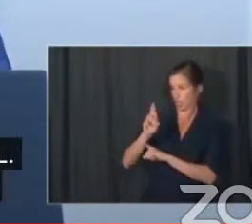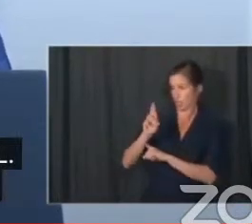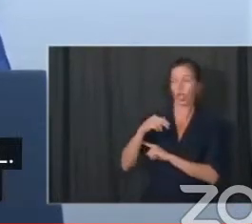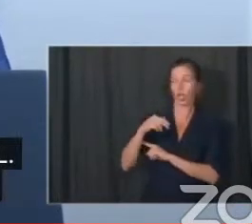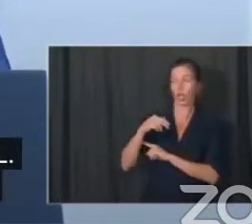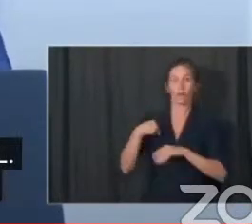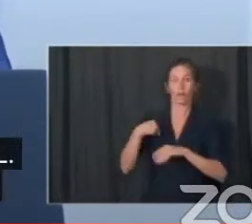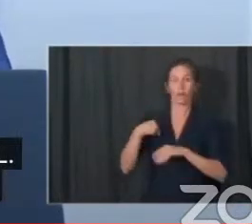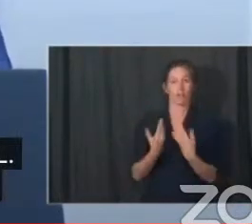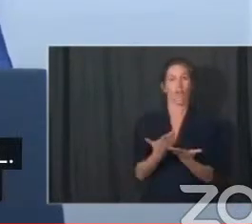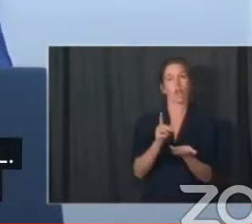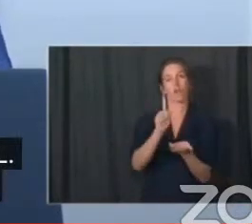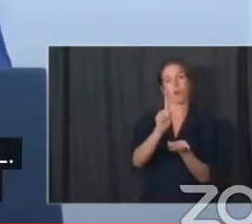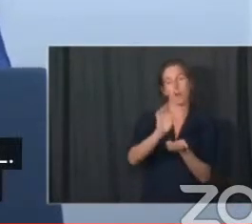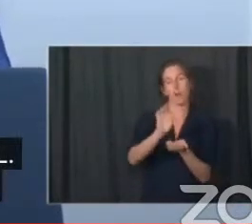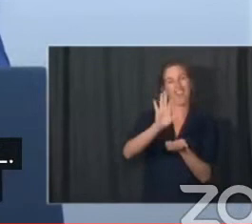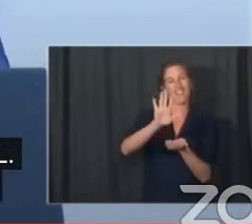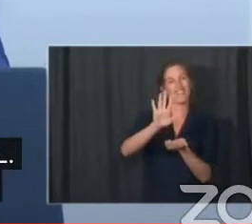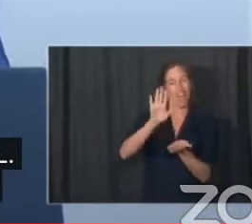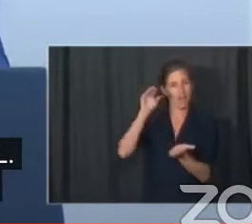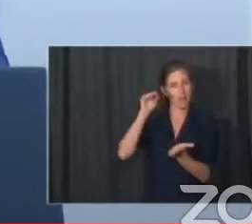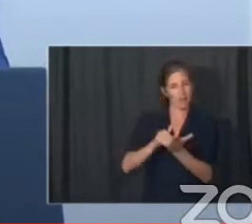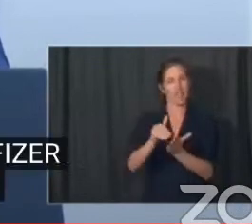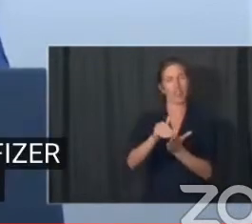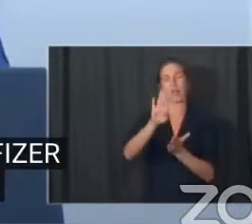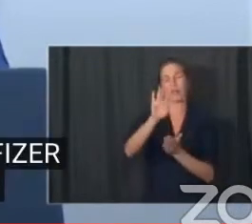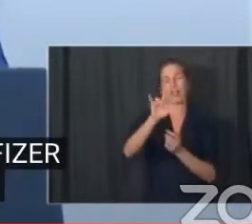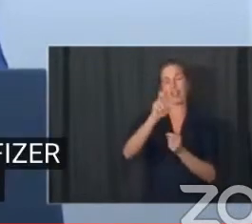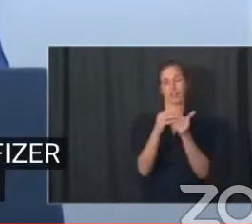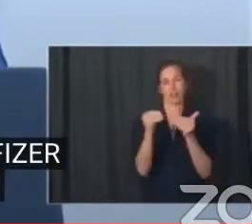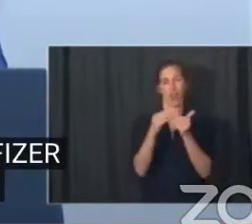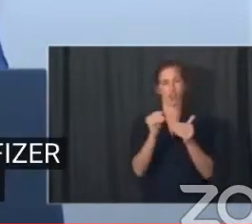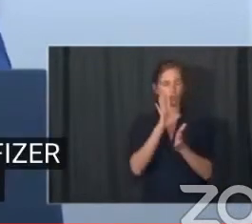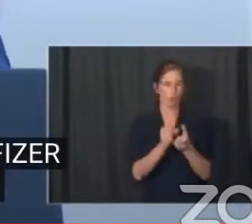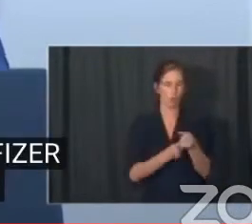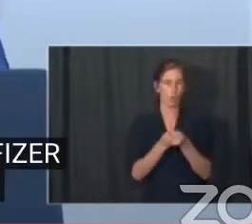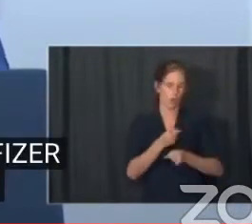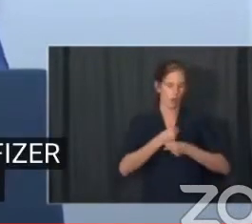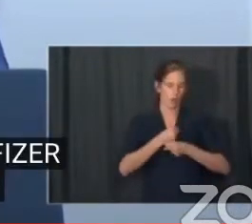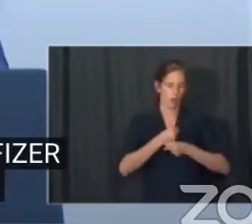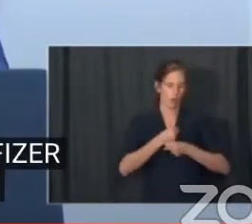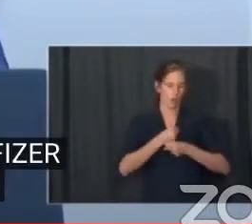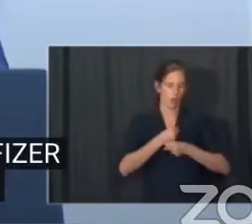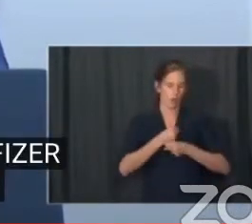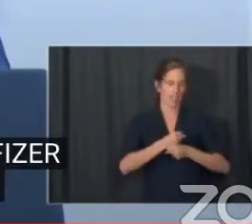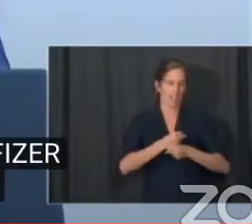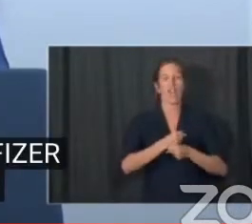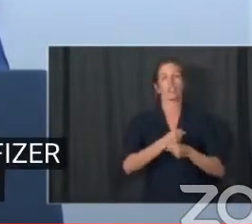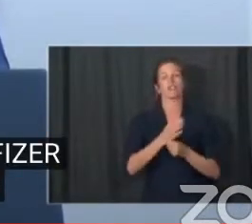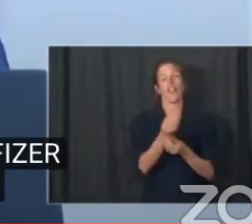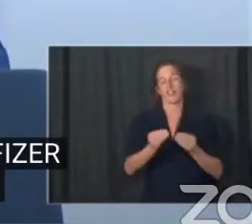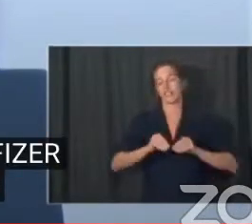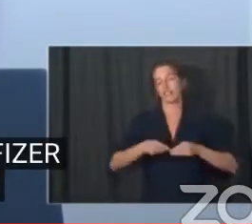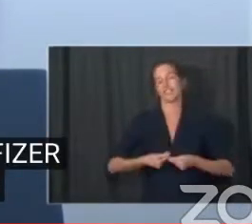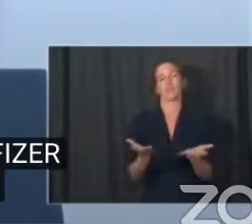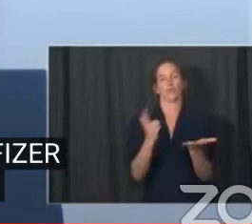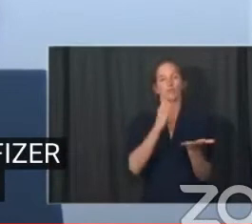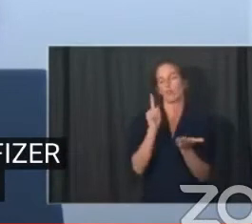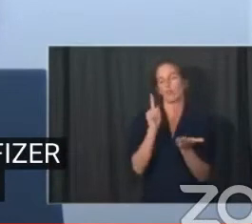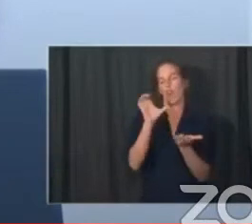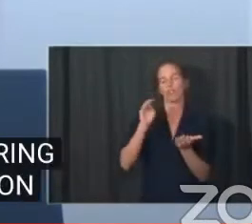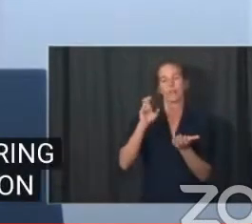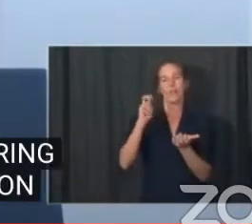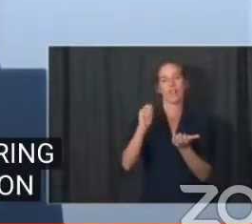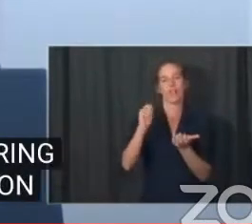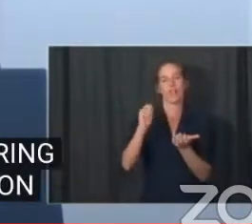En julio, mi to administración support ha the mass aumentado manufacturing and en distribution of 100 1.95 million doses, billones with the option to el purchase acuerdo a que se ha total hecho